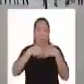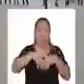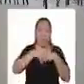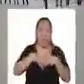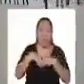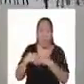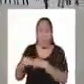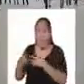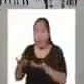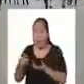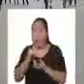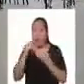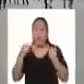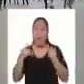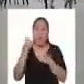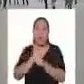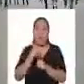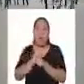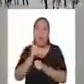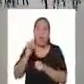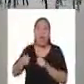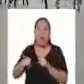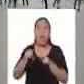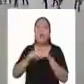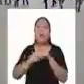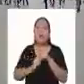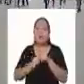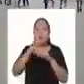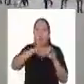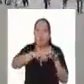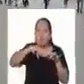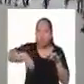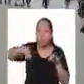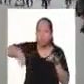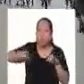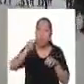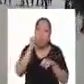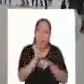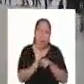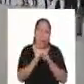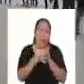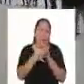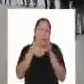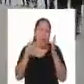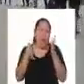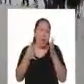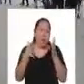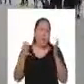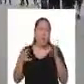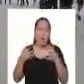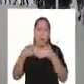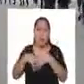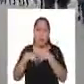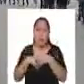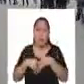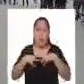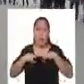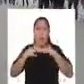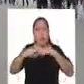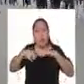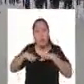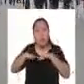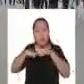empleo. Aquí se forjaron pequeños, medianos y grandes empresarios textiles que a lo largo de los años